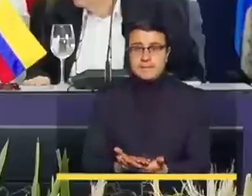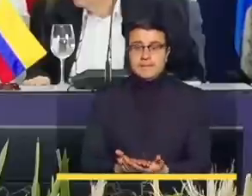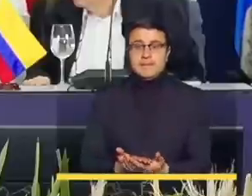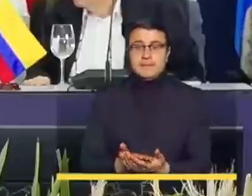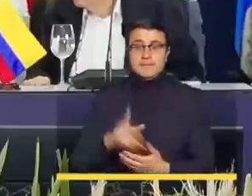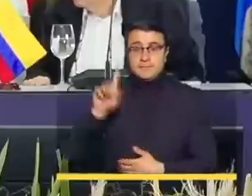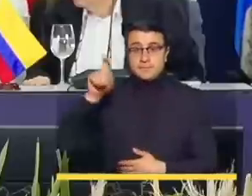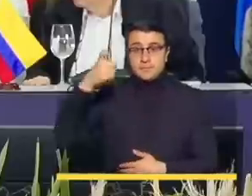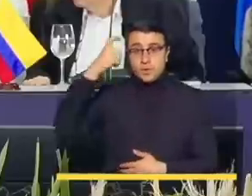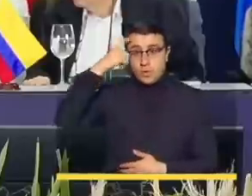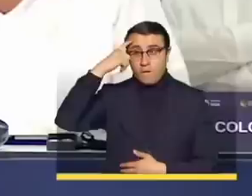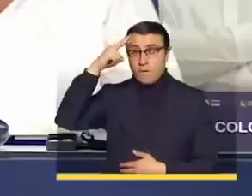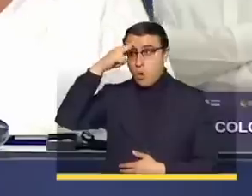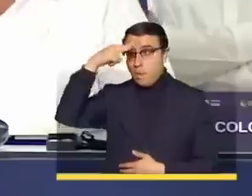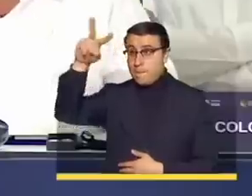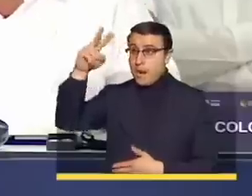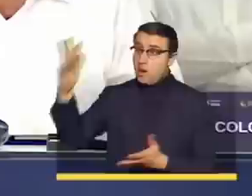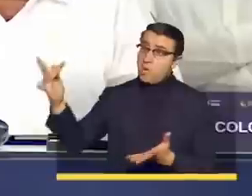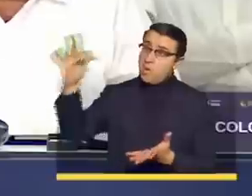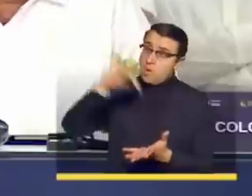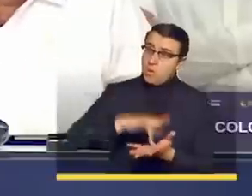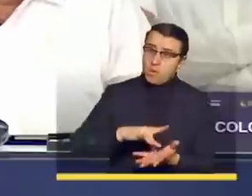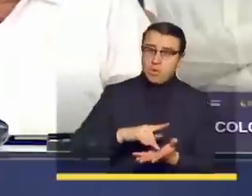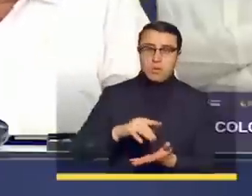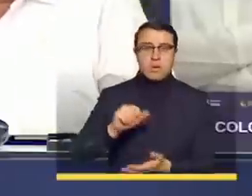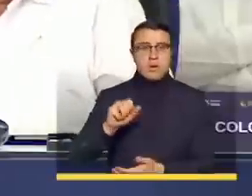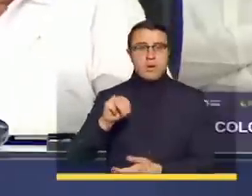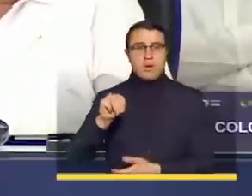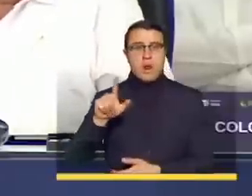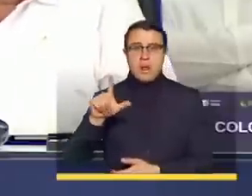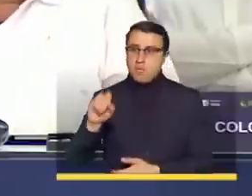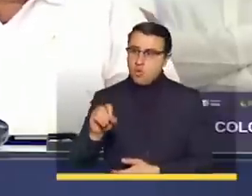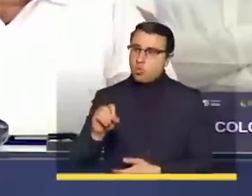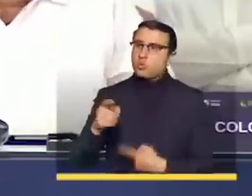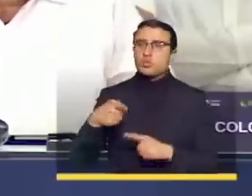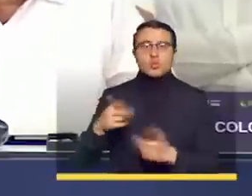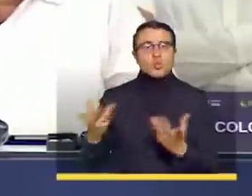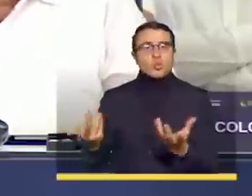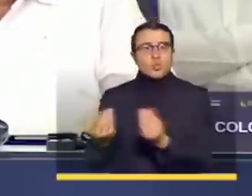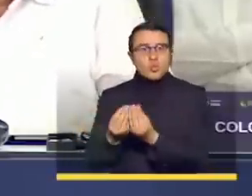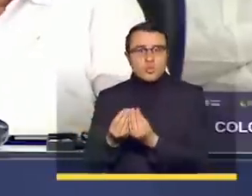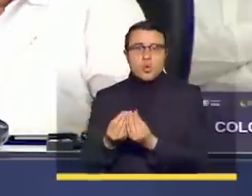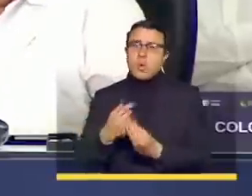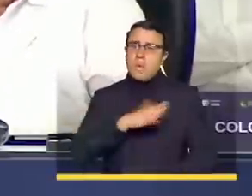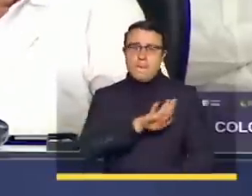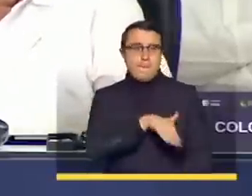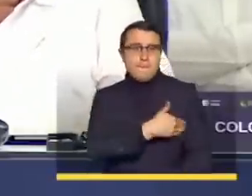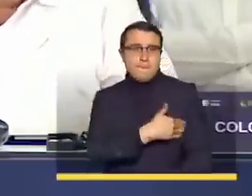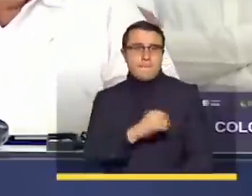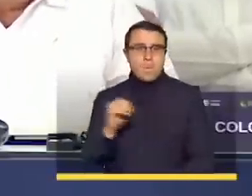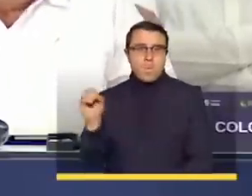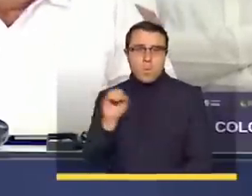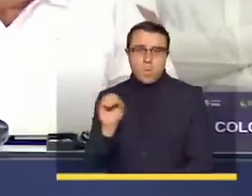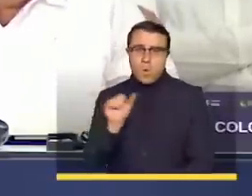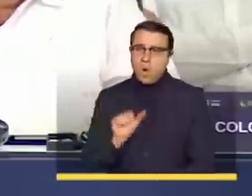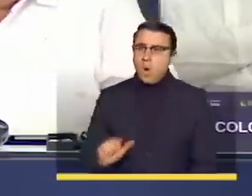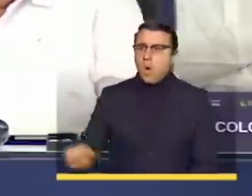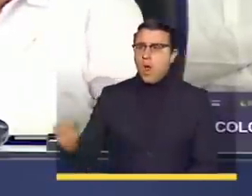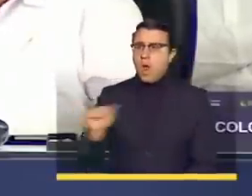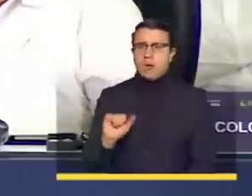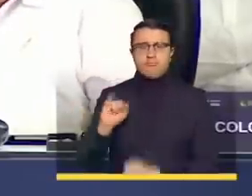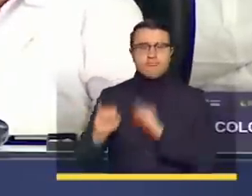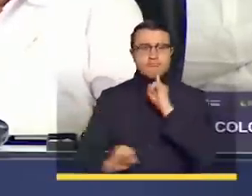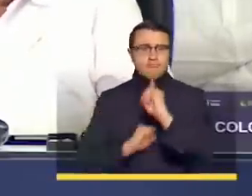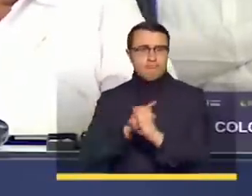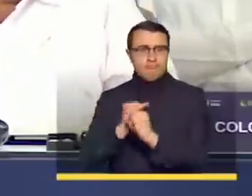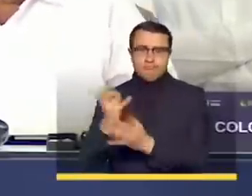al gobierno mexicano su presencia aquí, a Andrés Manuel López Obrador, a su delegación, a los ministros, ministras de